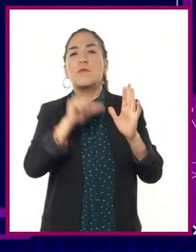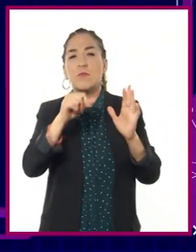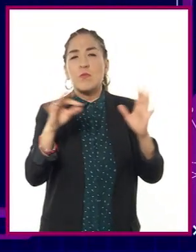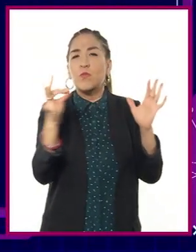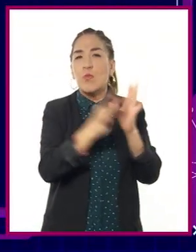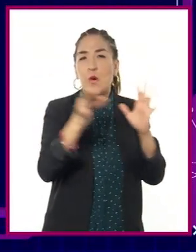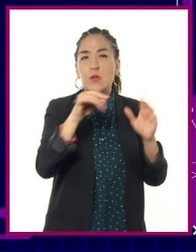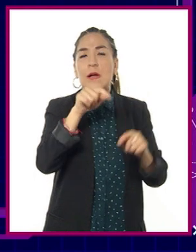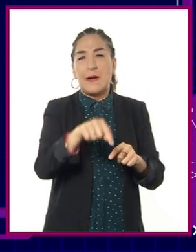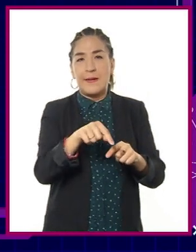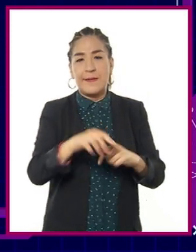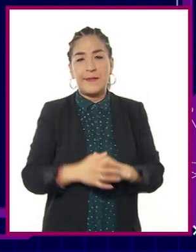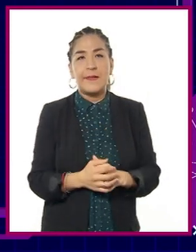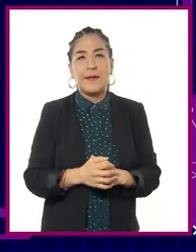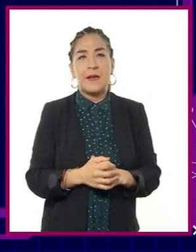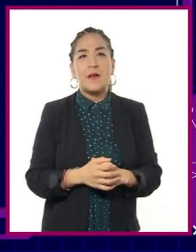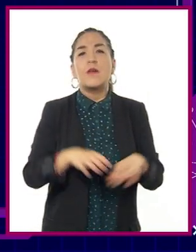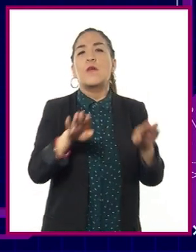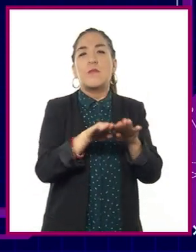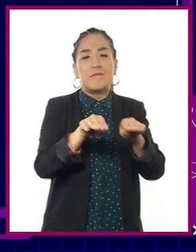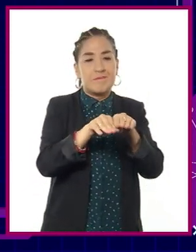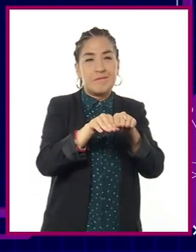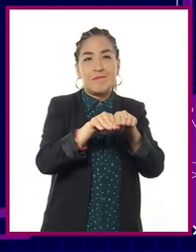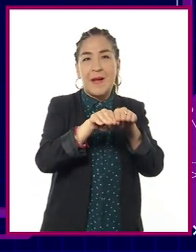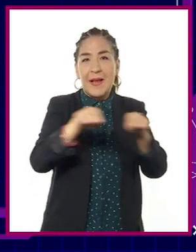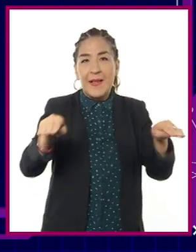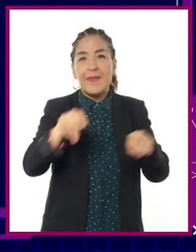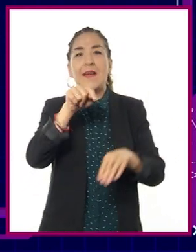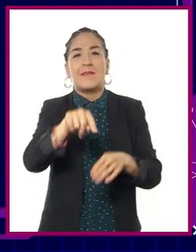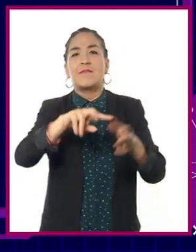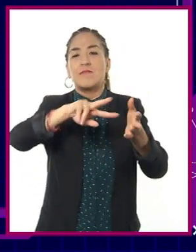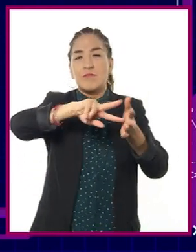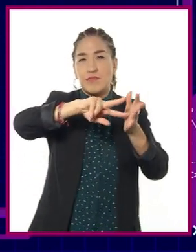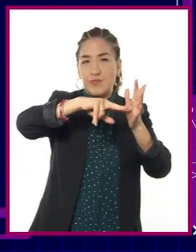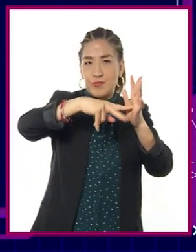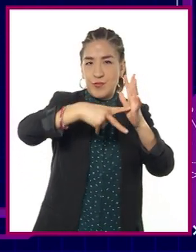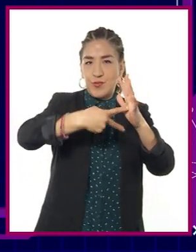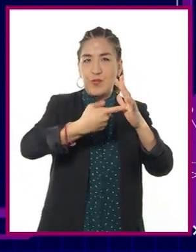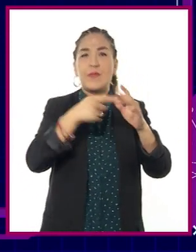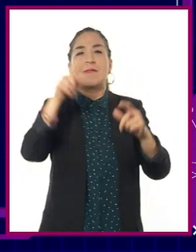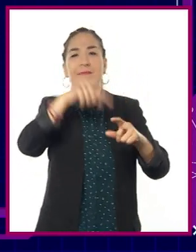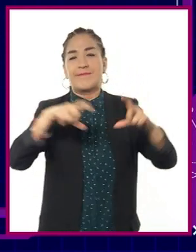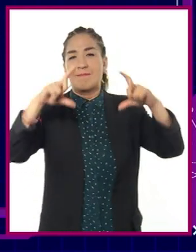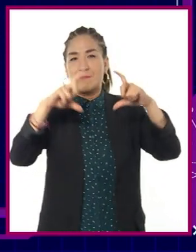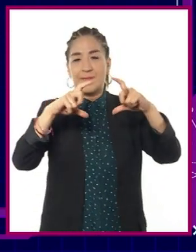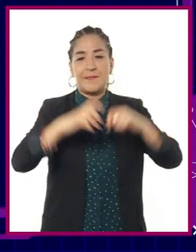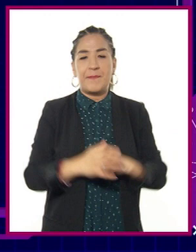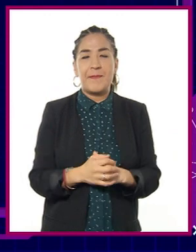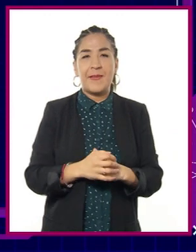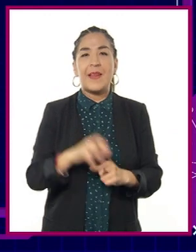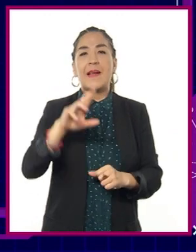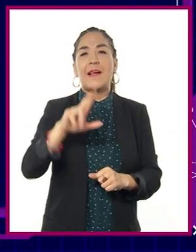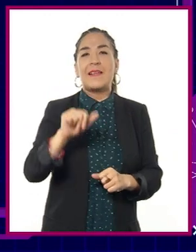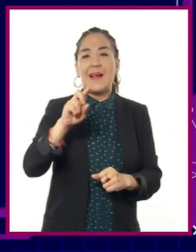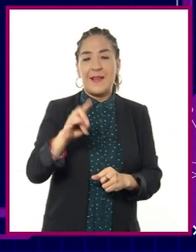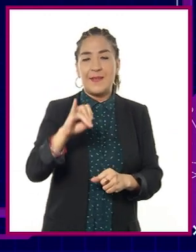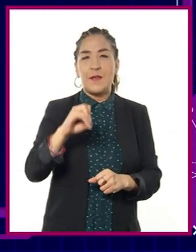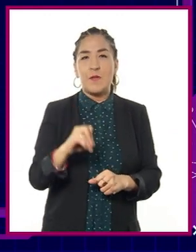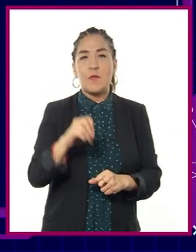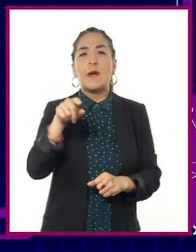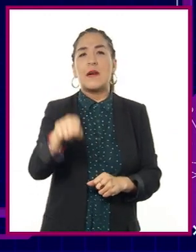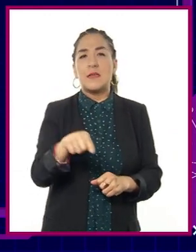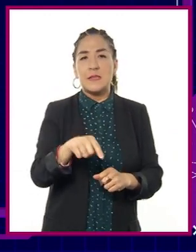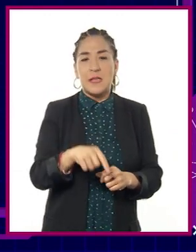cual equidistan todos los puntos de la circunferencia. El radio es